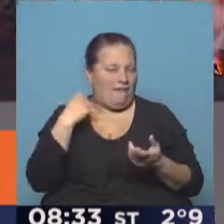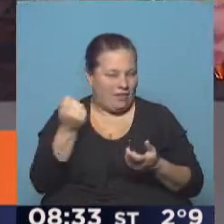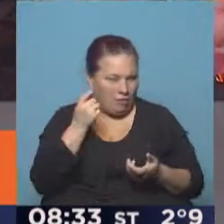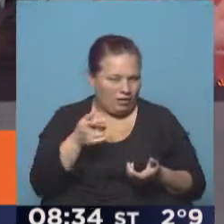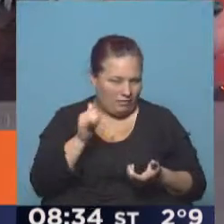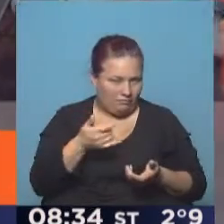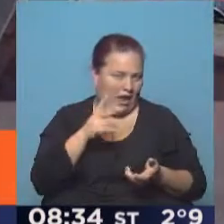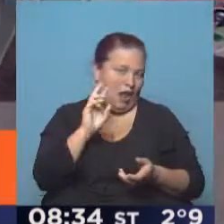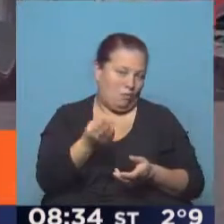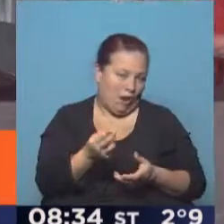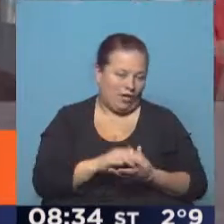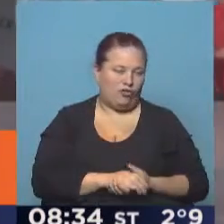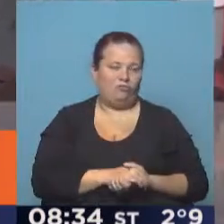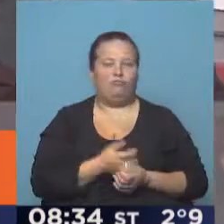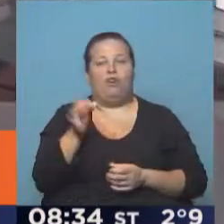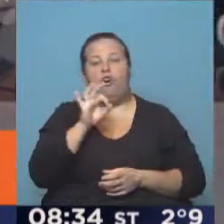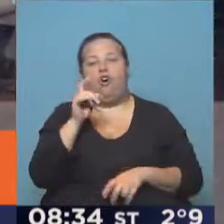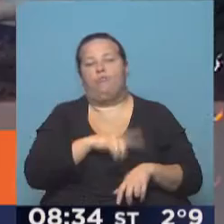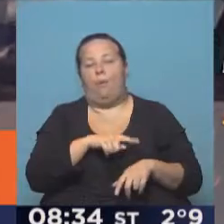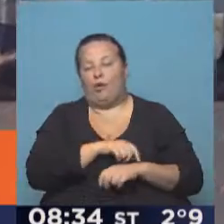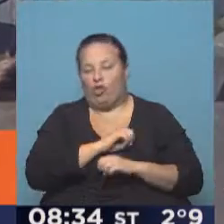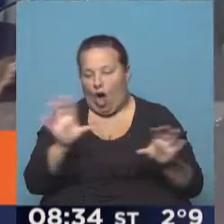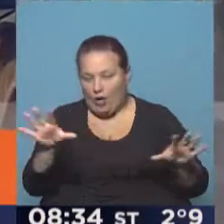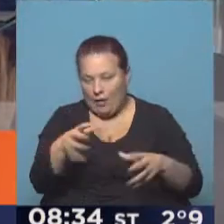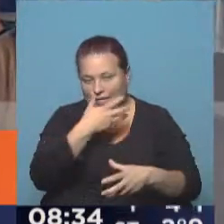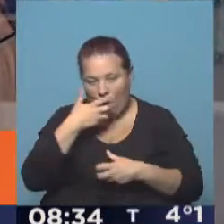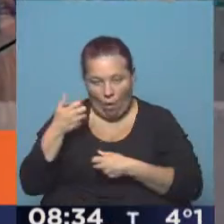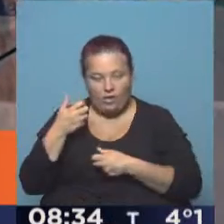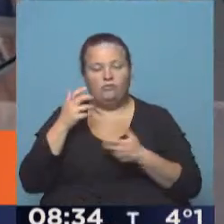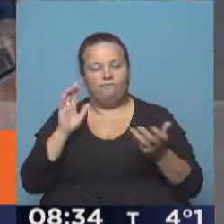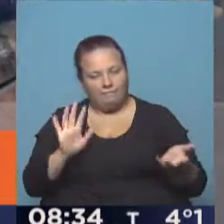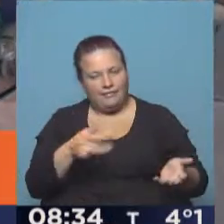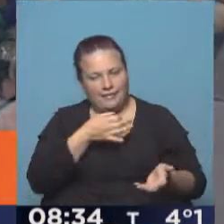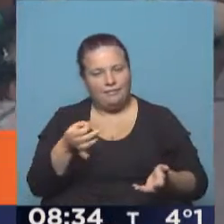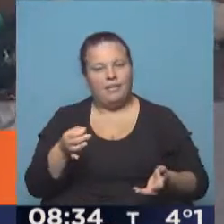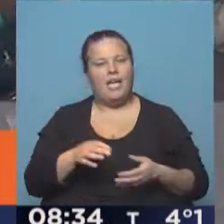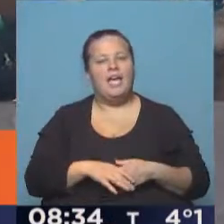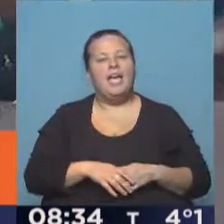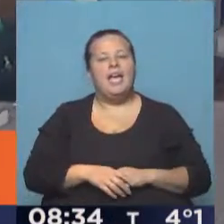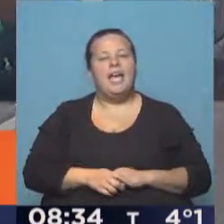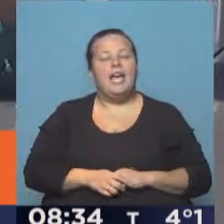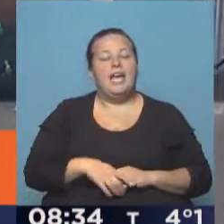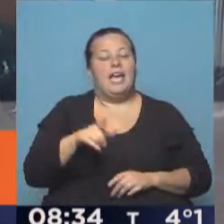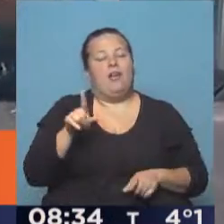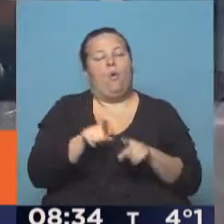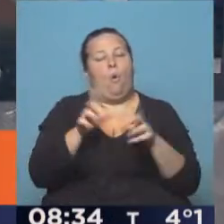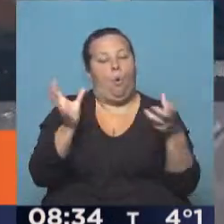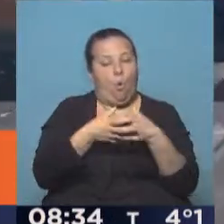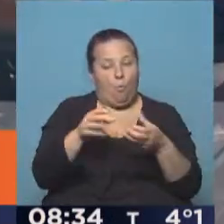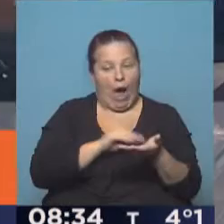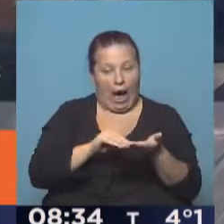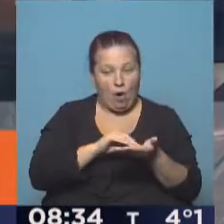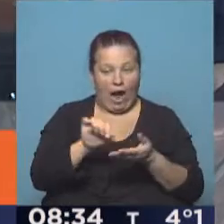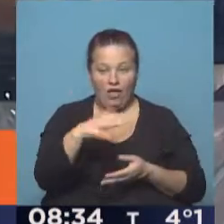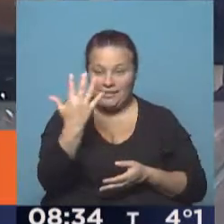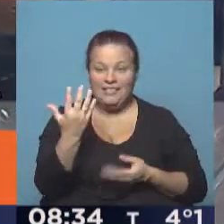definitiva, a su muerte, o a esa época espantosa de secuestro. Claro, sí. Era un... Digamos, ese grupo de abogados lo